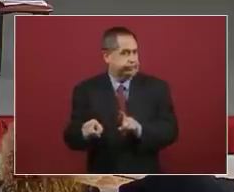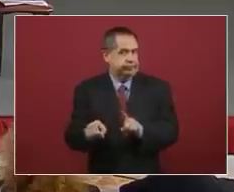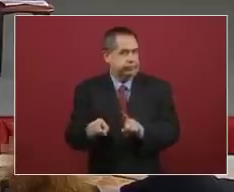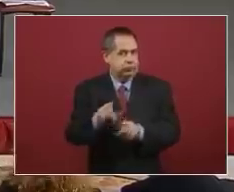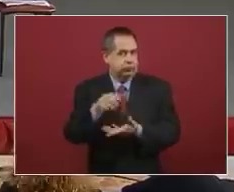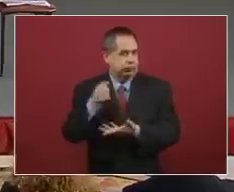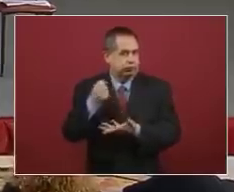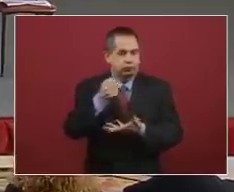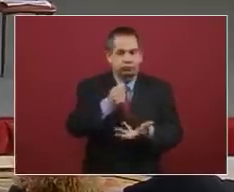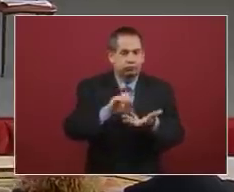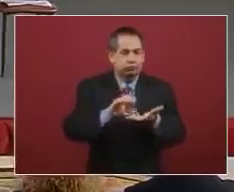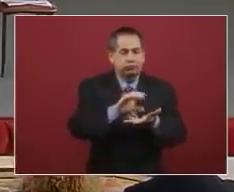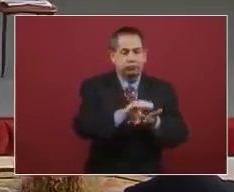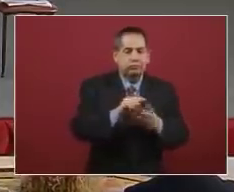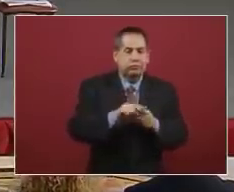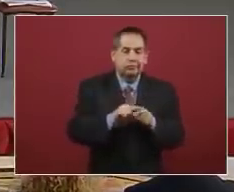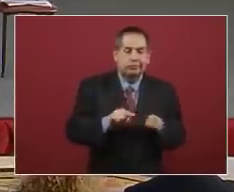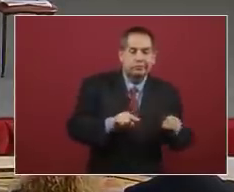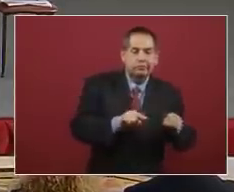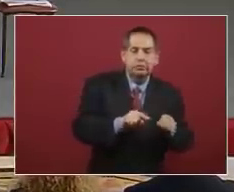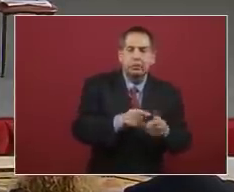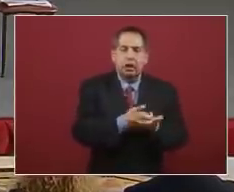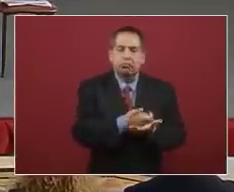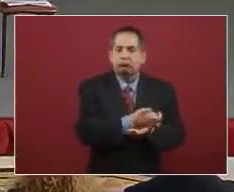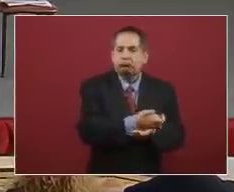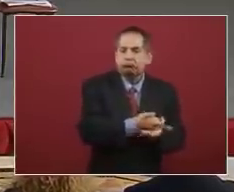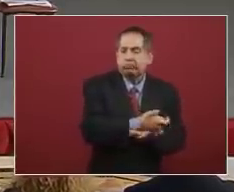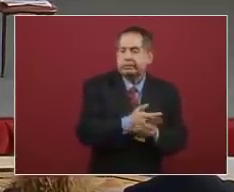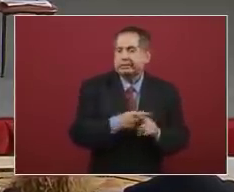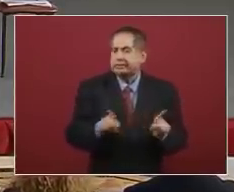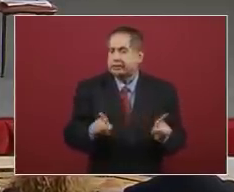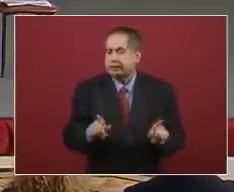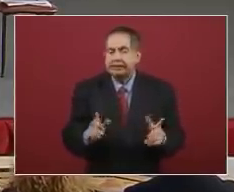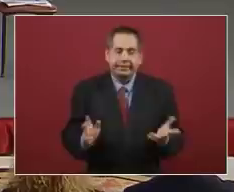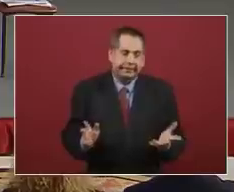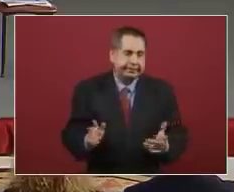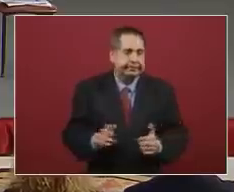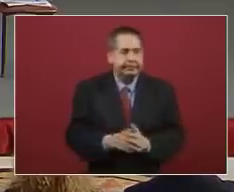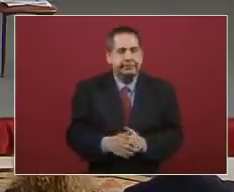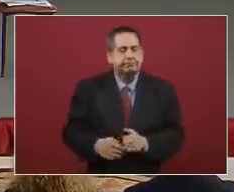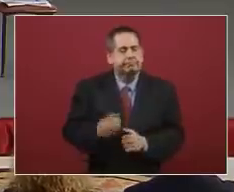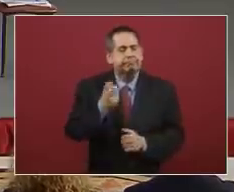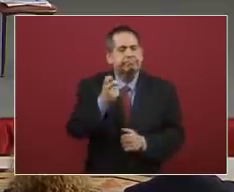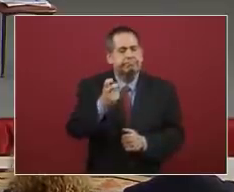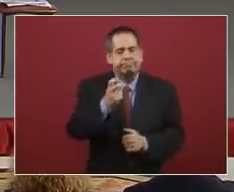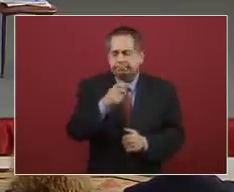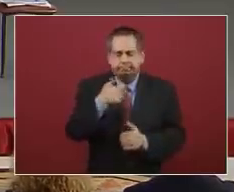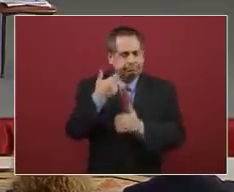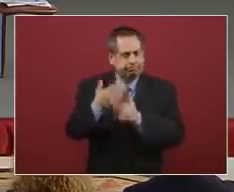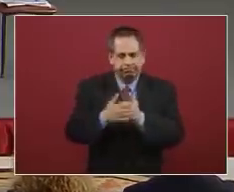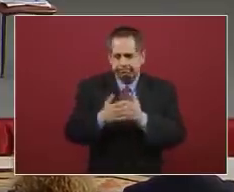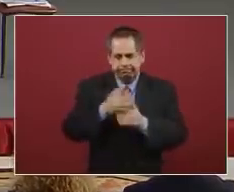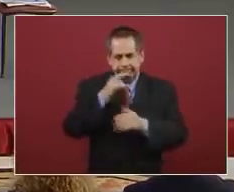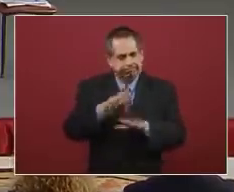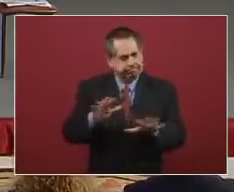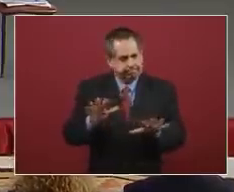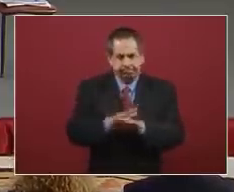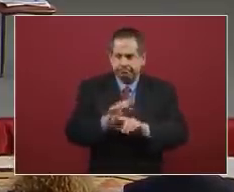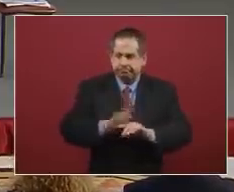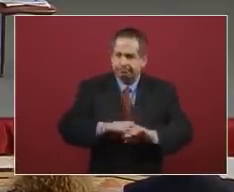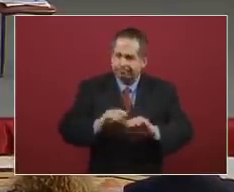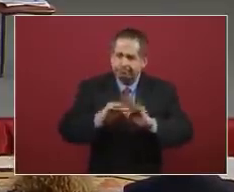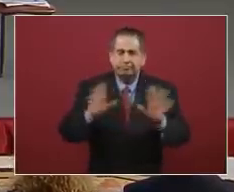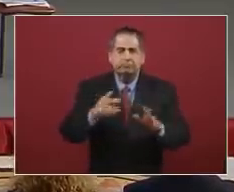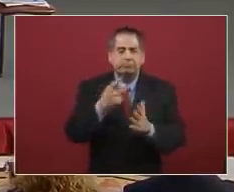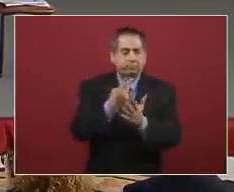educativo y más vinculado a subsidios. Por eso es que queremos transparentar las plazas y